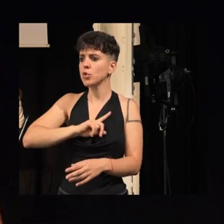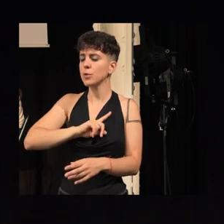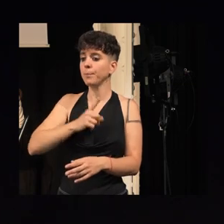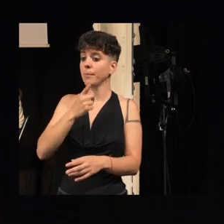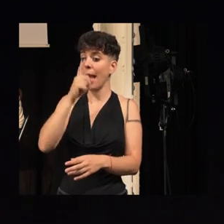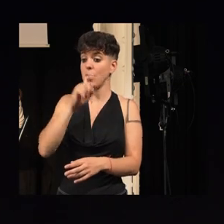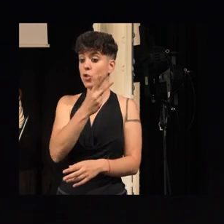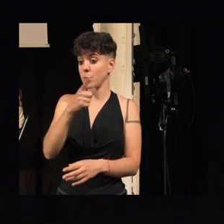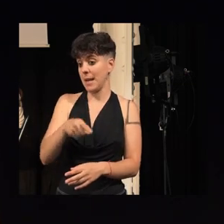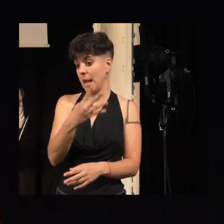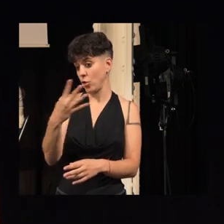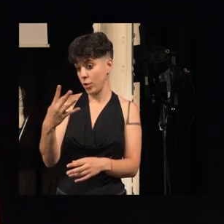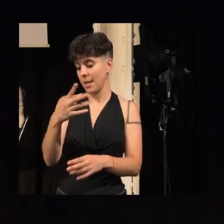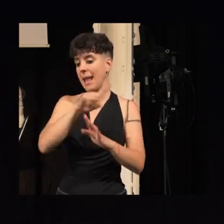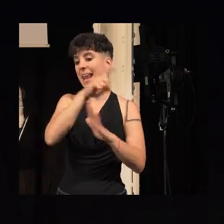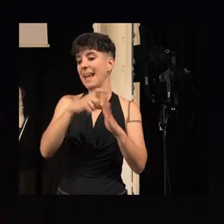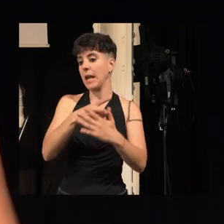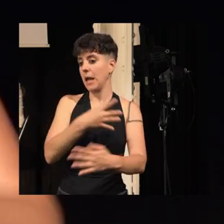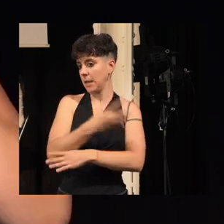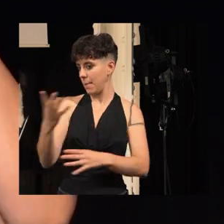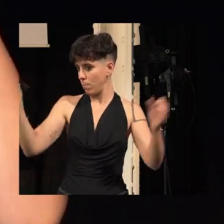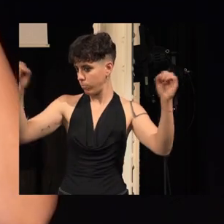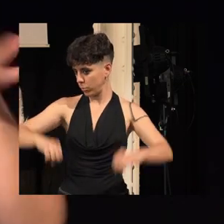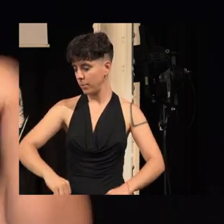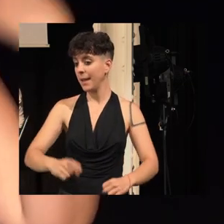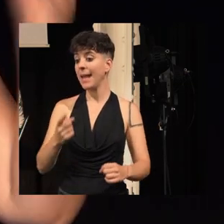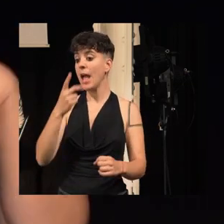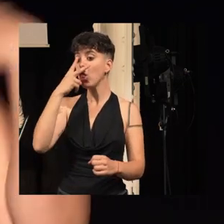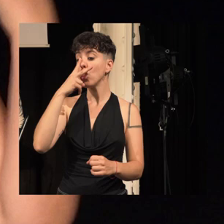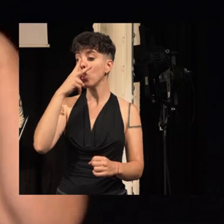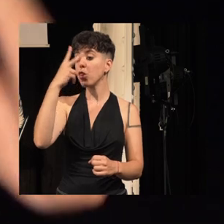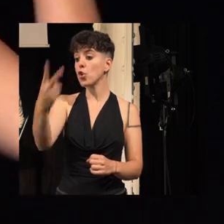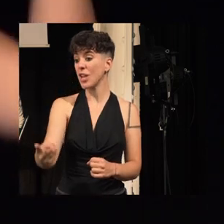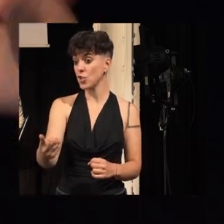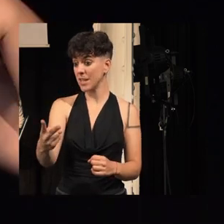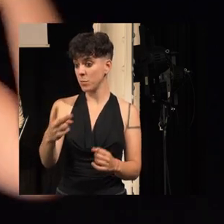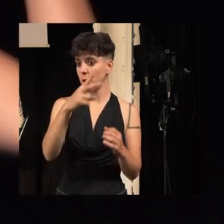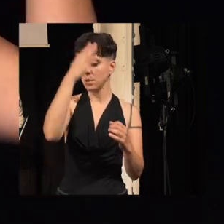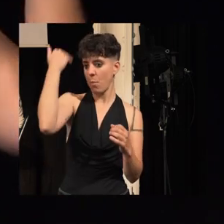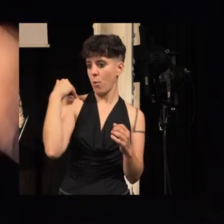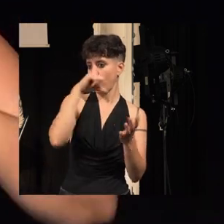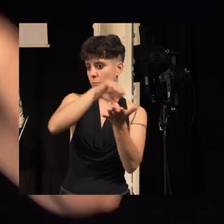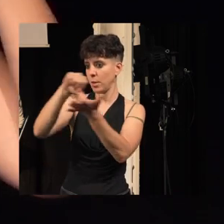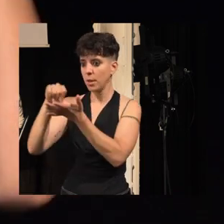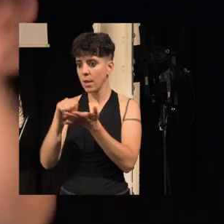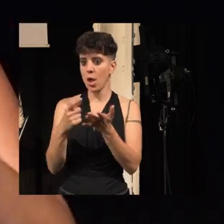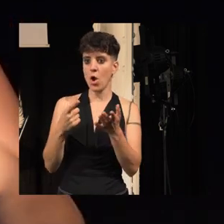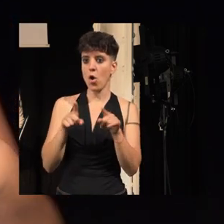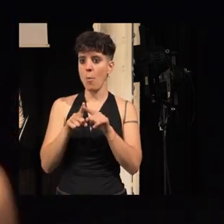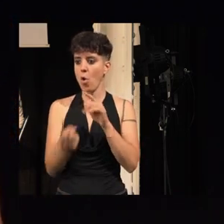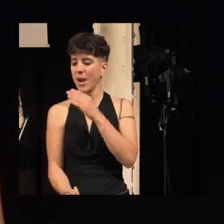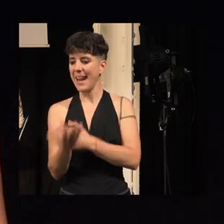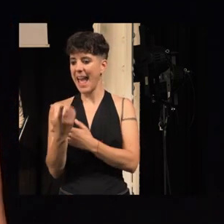2014 se aprueba la ley LGTB, 11-2014, y dos años después los municipios se ponen con este fervor a crear regidurías